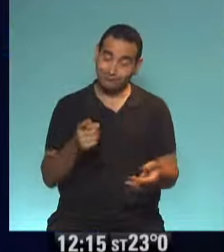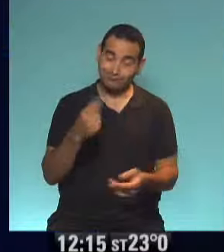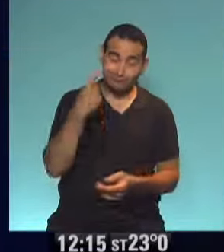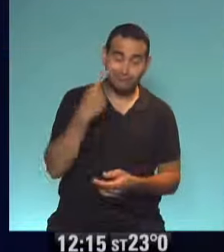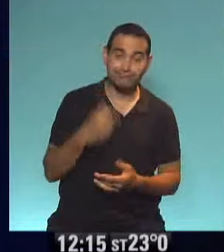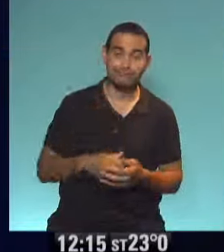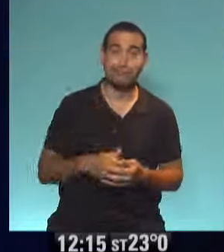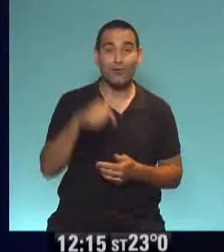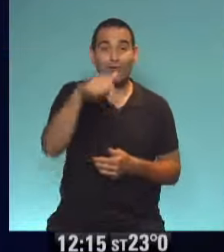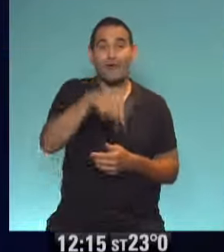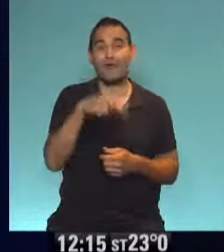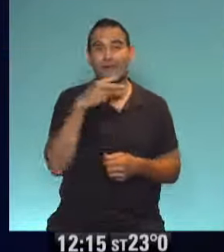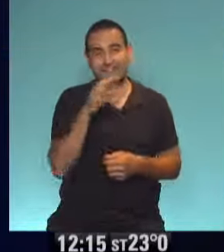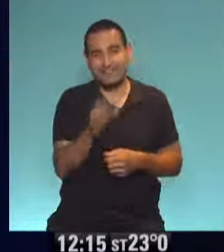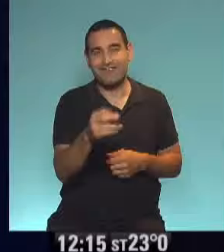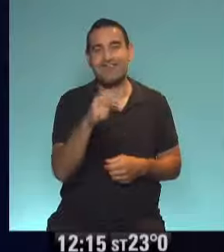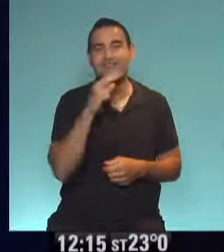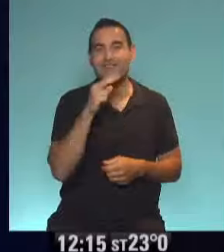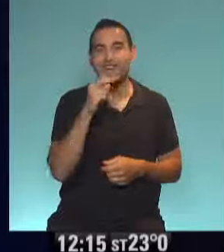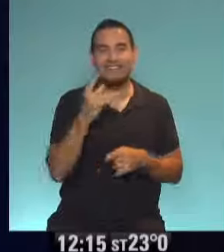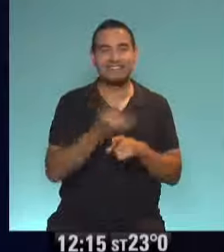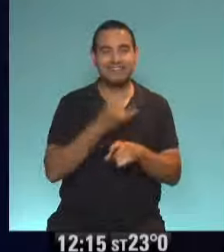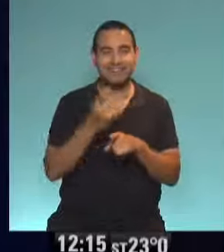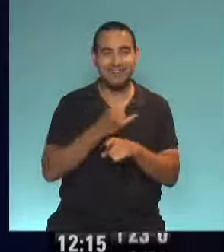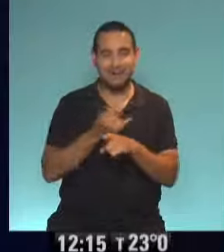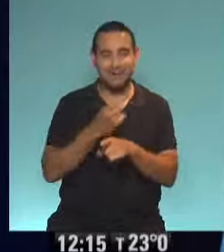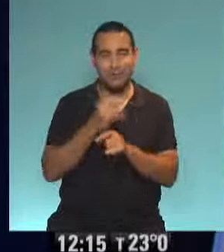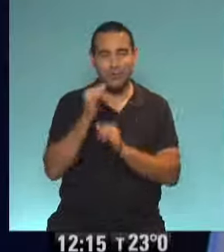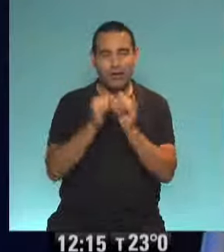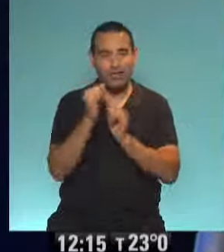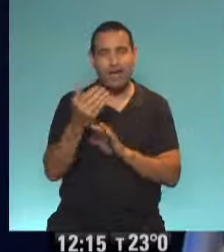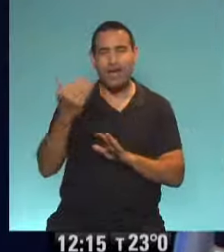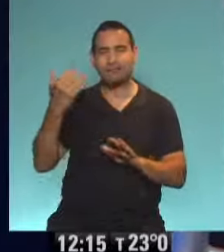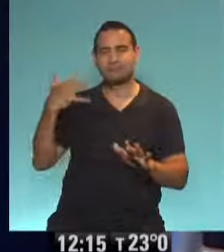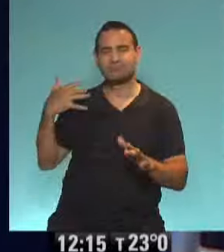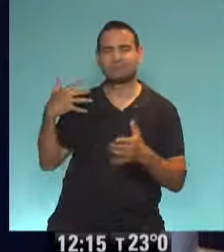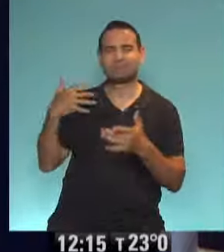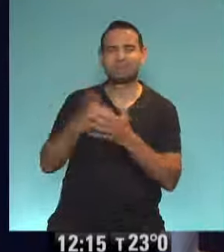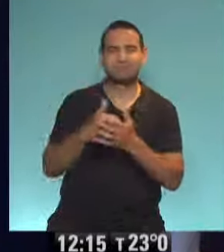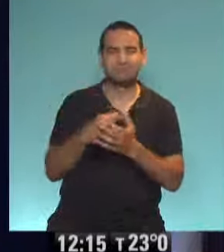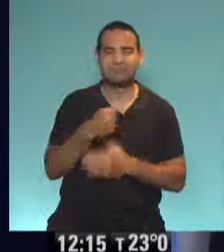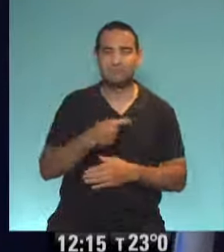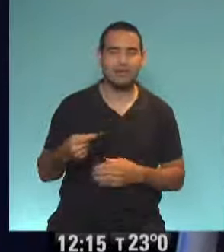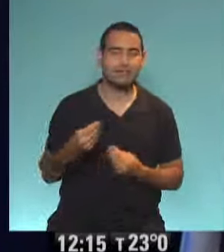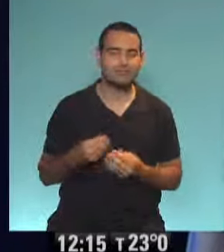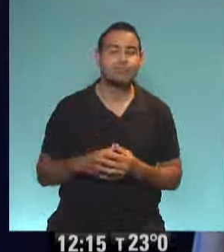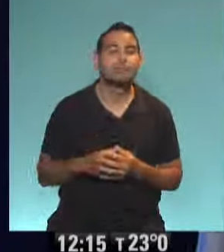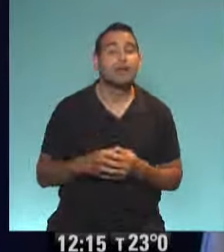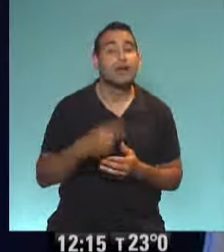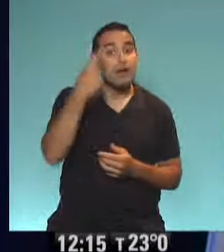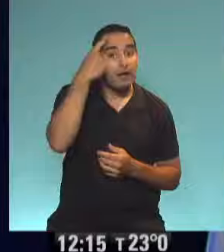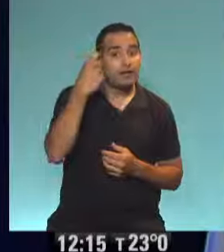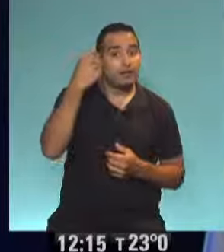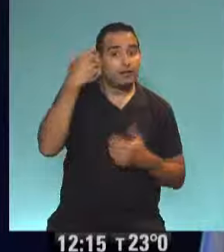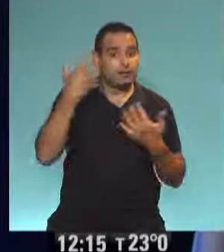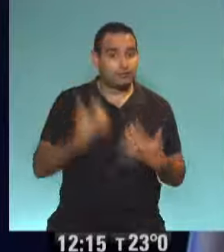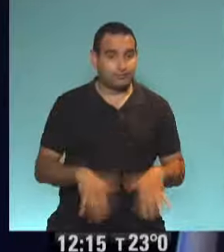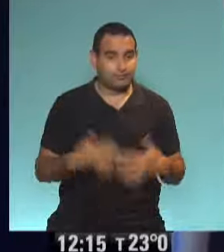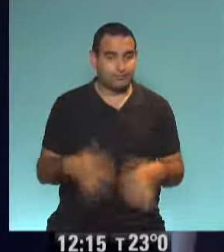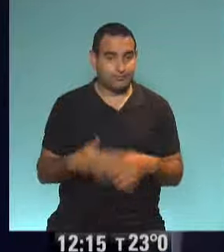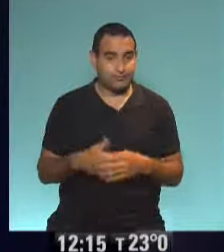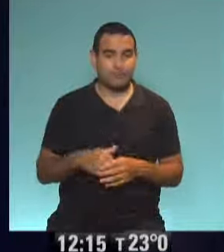como es viernes, vieron que los viernes siempre hacemos como una rebobinada, vamos a ver todo lo que vimos en la semana. Aprendimos un montón de cosas esta